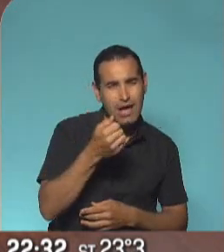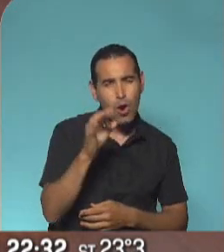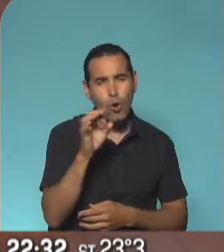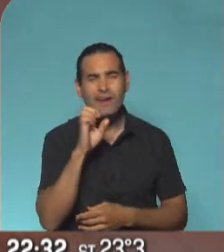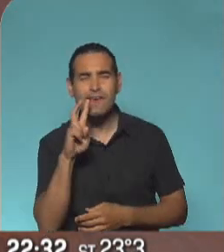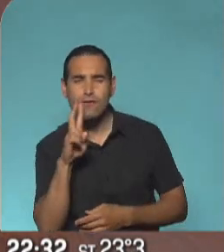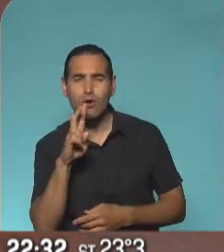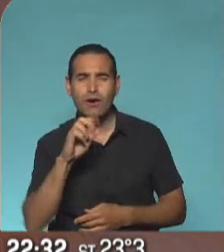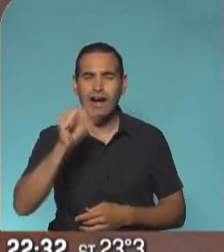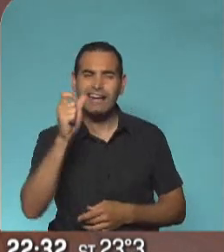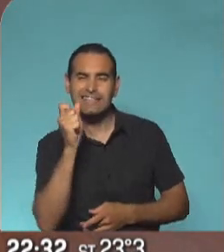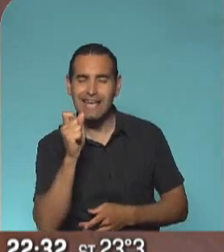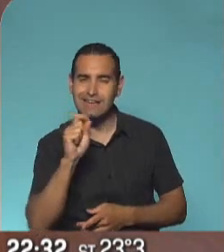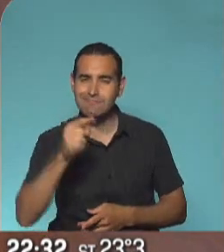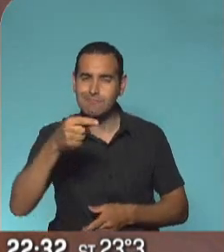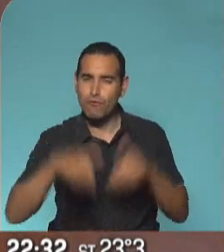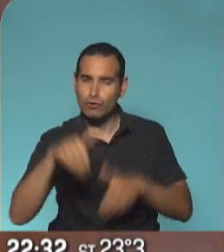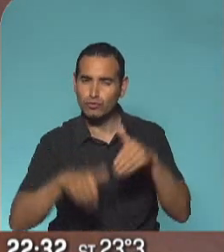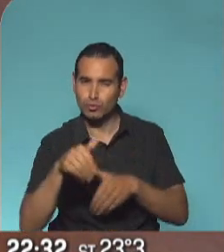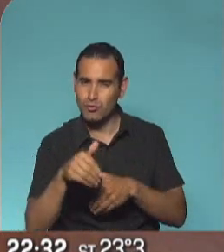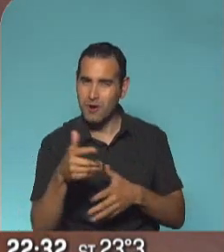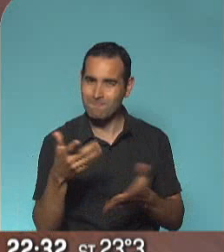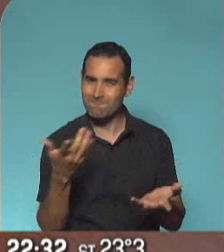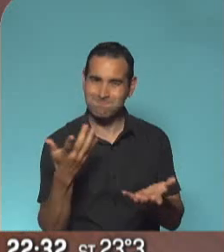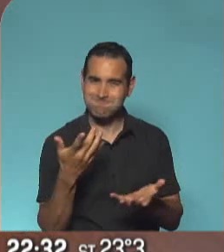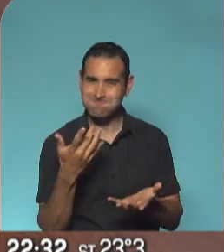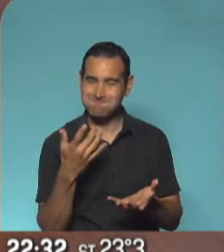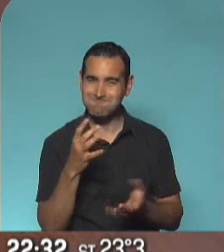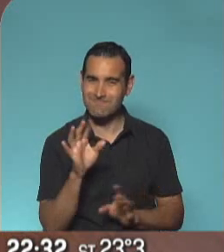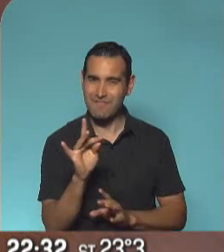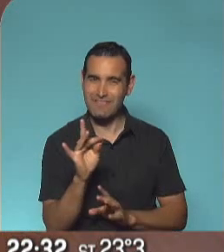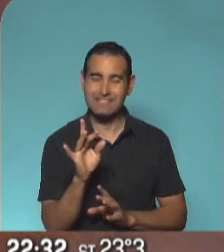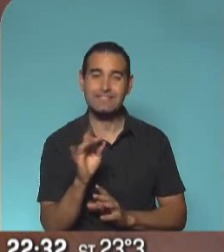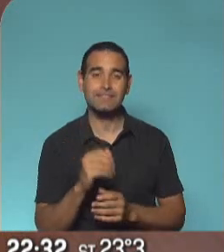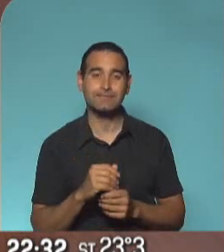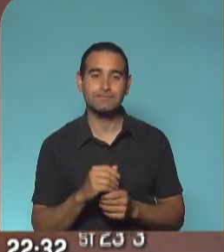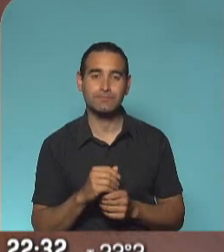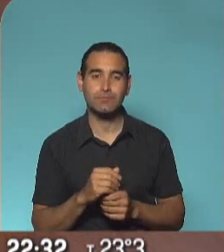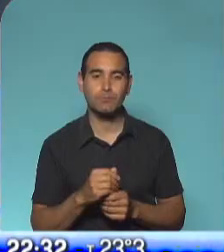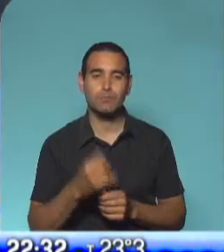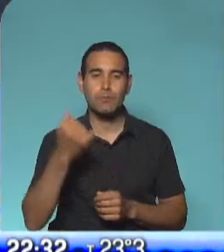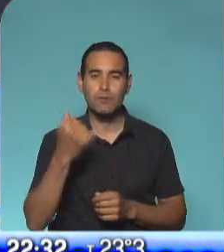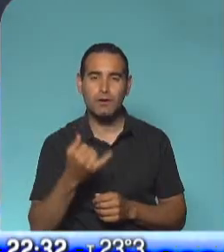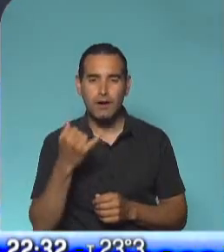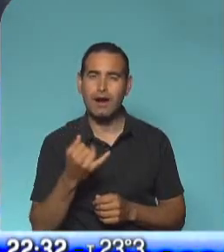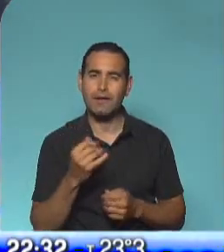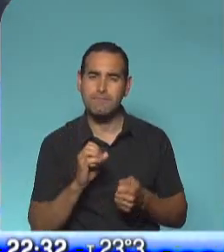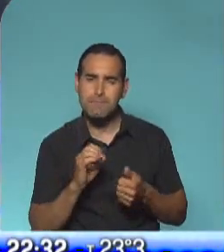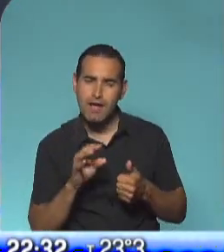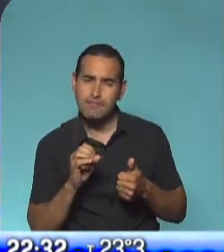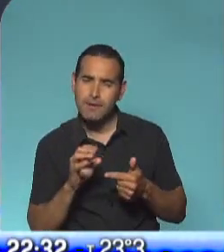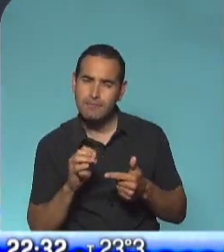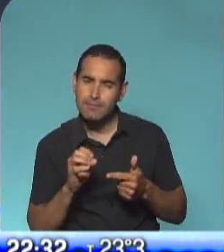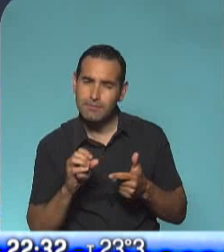ganaban o no en primera vuelta, dado que, por ejemplo, hubo operaciones dolosas,